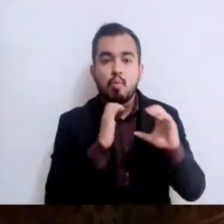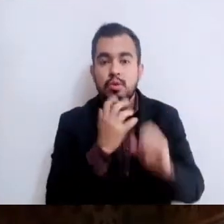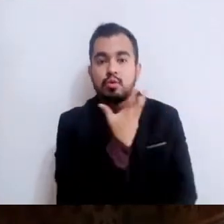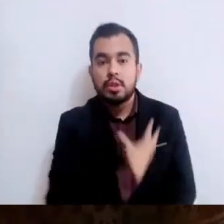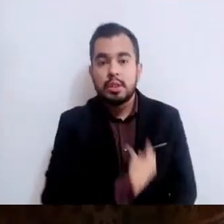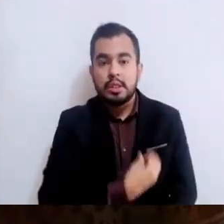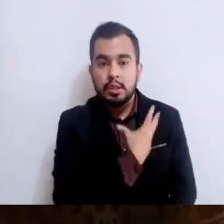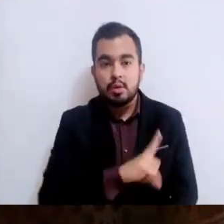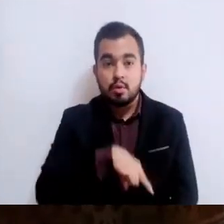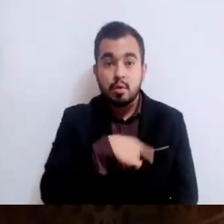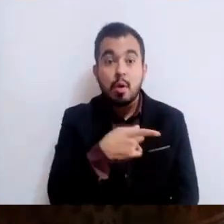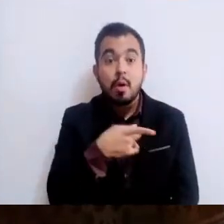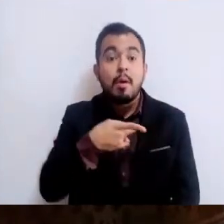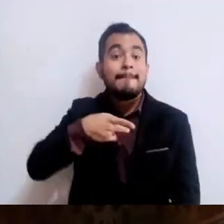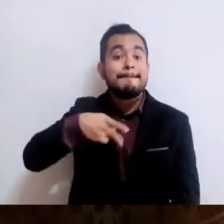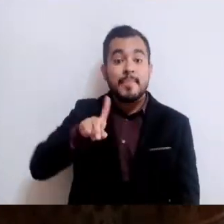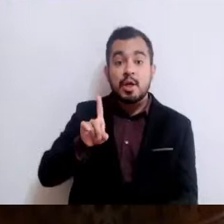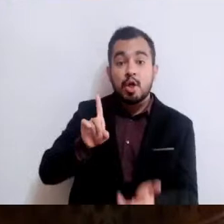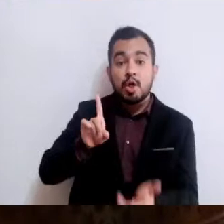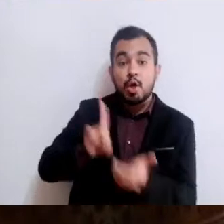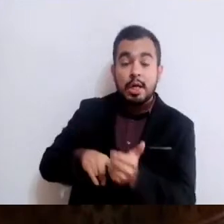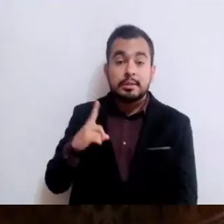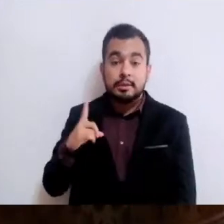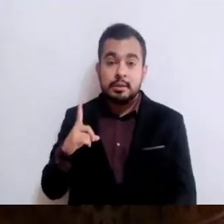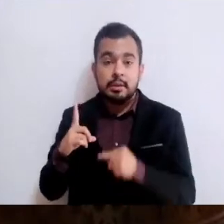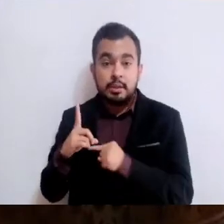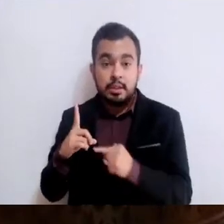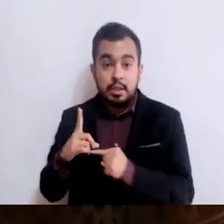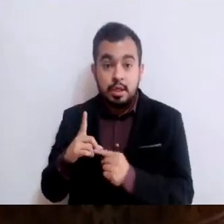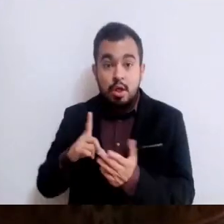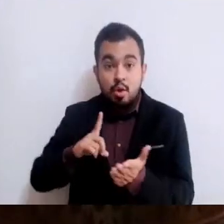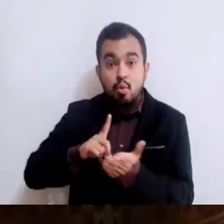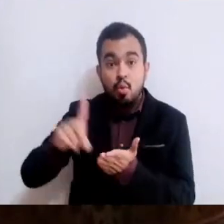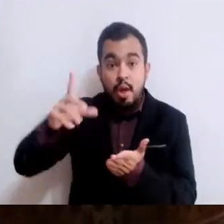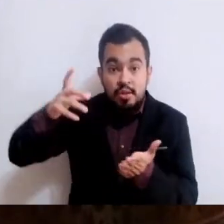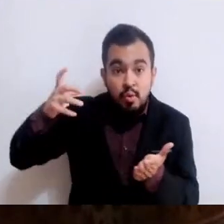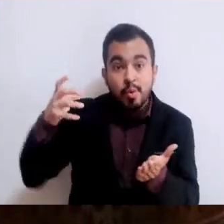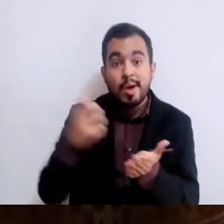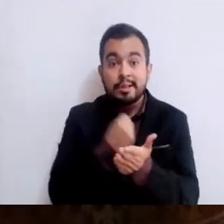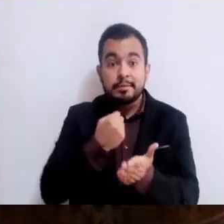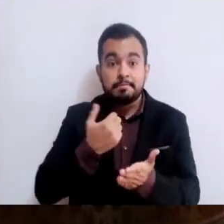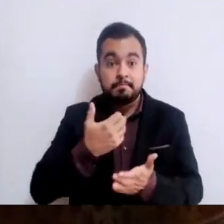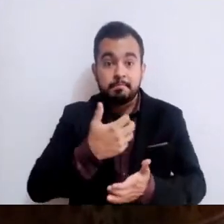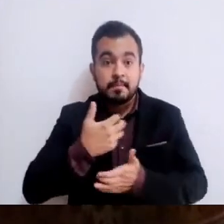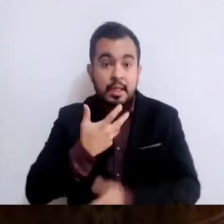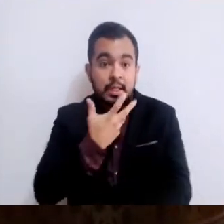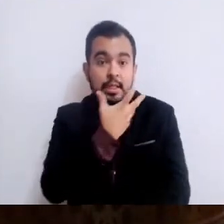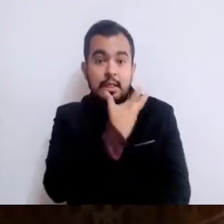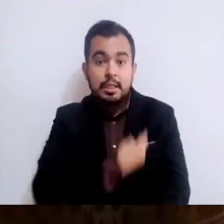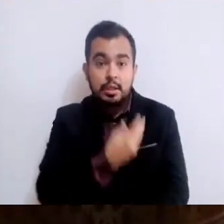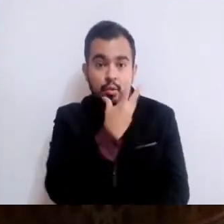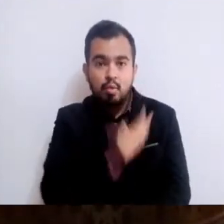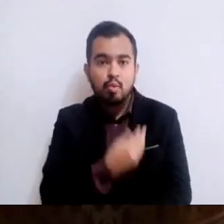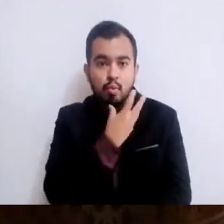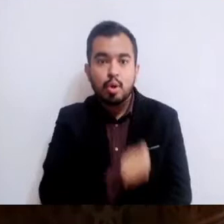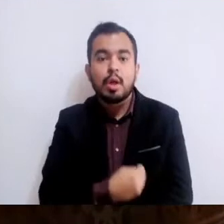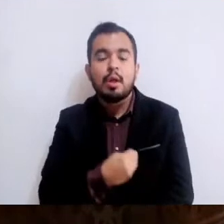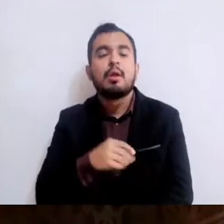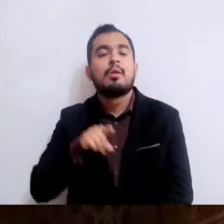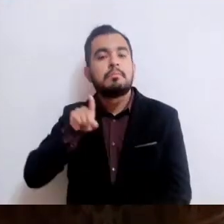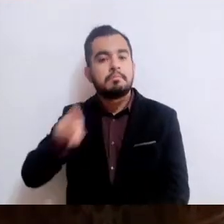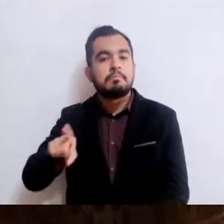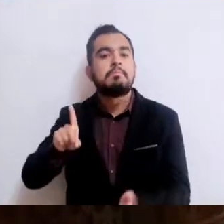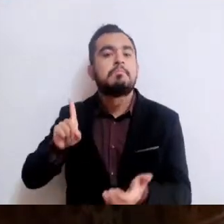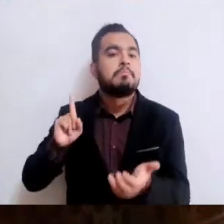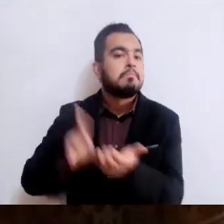el progenitor que tiene consigo a los menores no necesariamente tiene consigo la